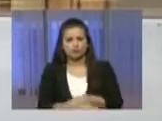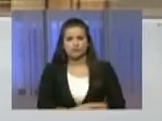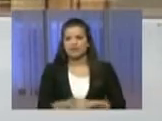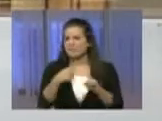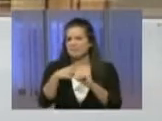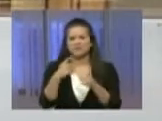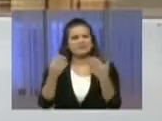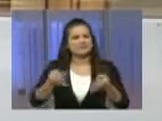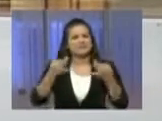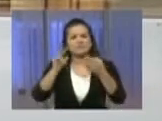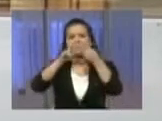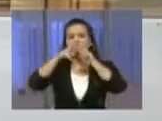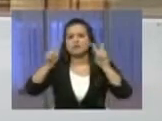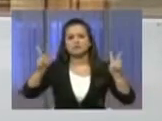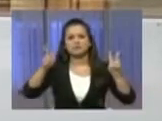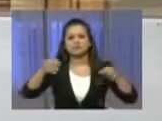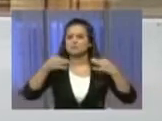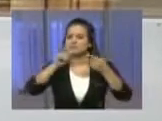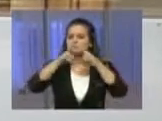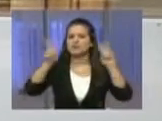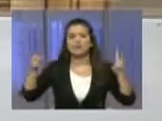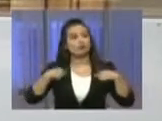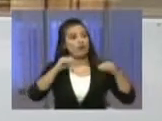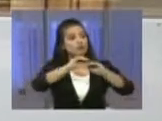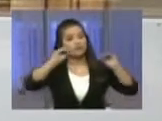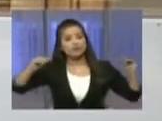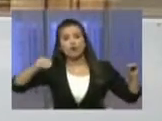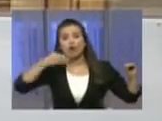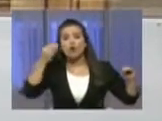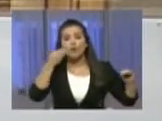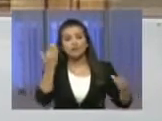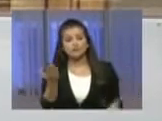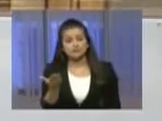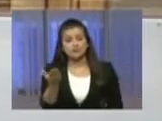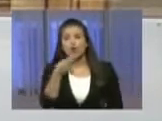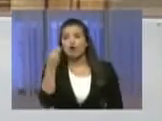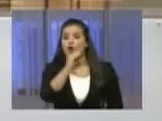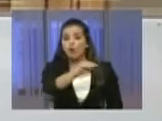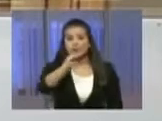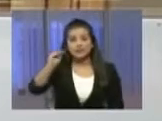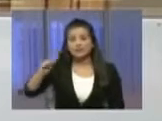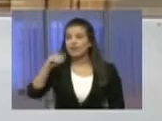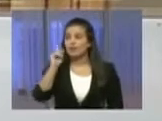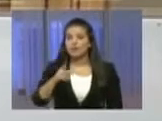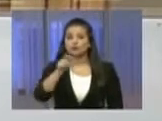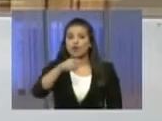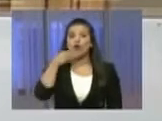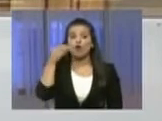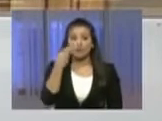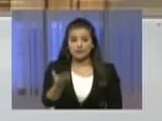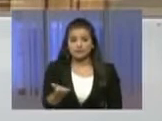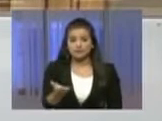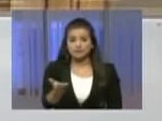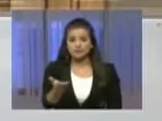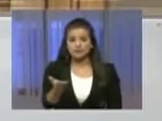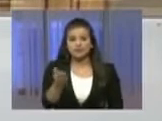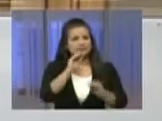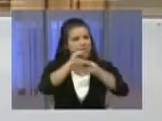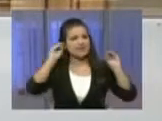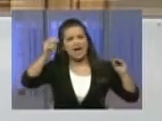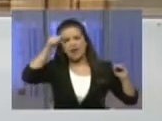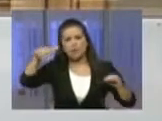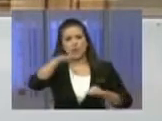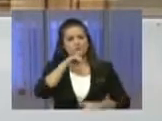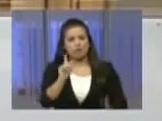paz cuidando la paz yo llamo a la juventud sobre todo la juventud llamo a todo el pueblo pero